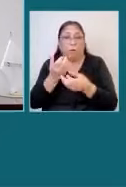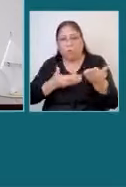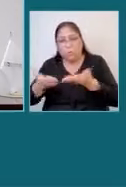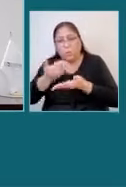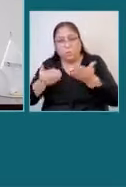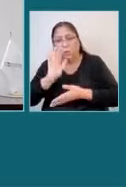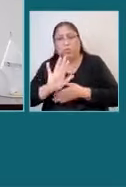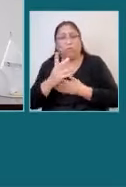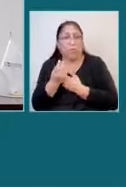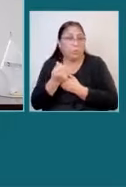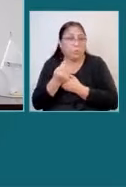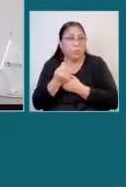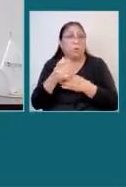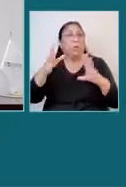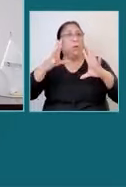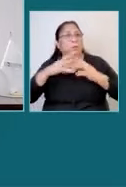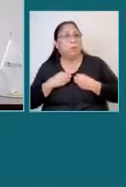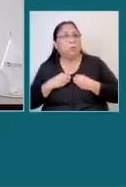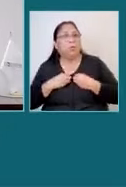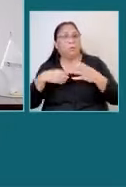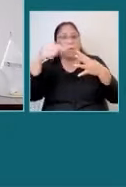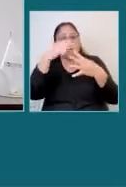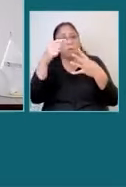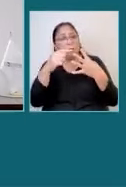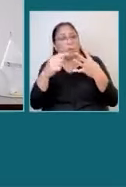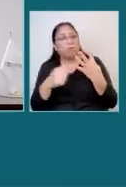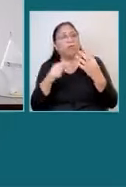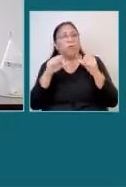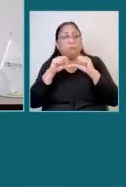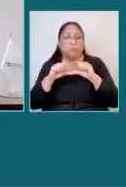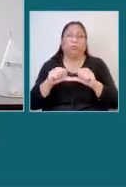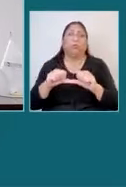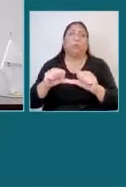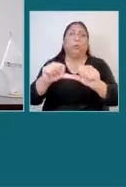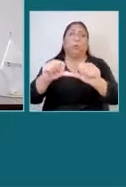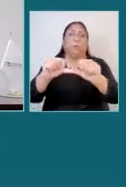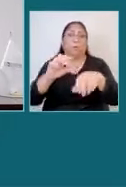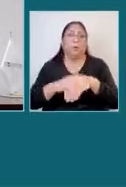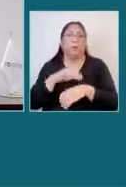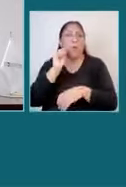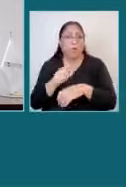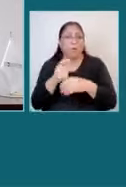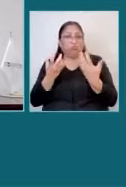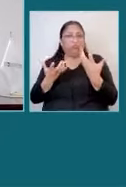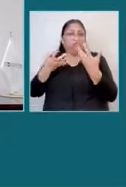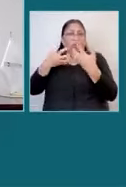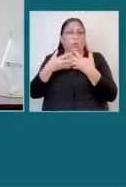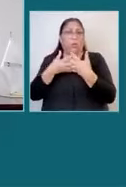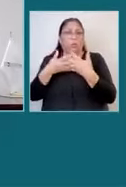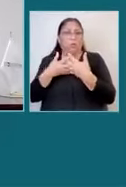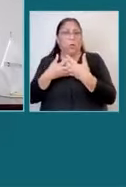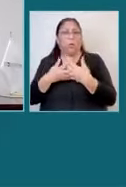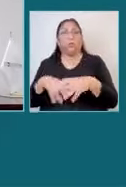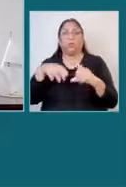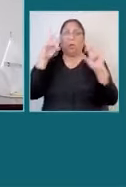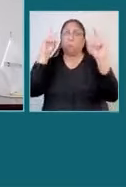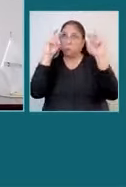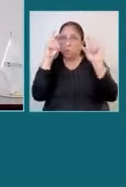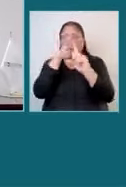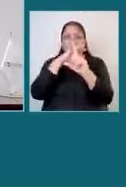se adopten y se promuevan criterios de sostenibilidad, ¿no? Es decir, criterios relacionados a temas